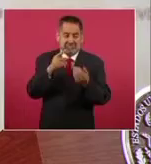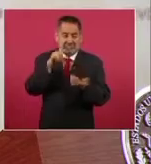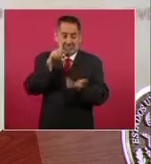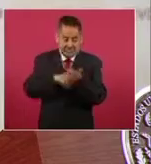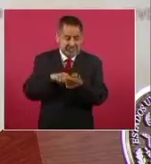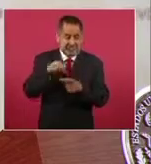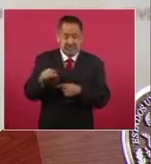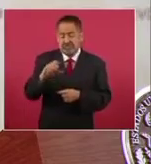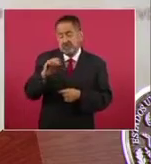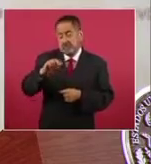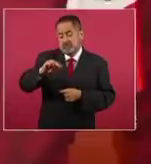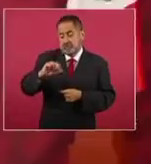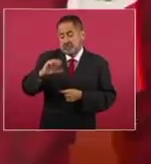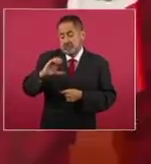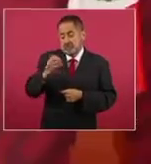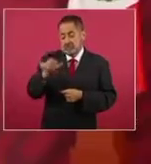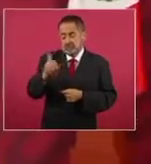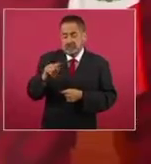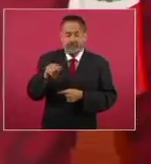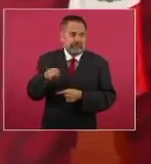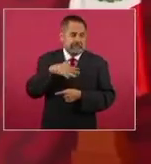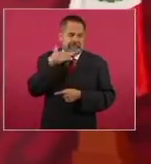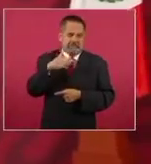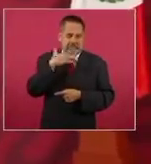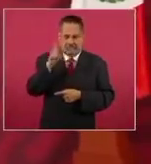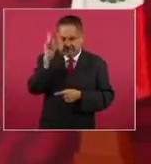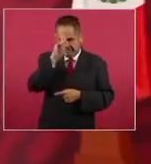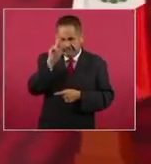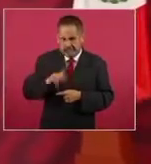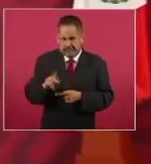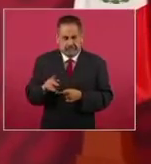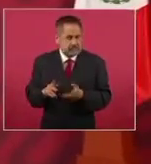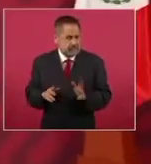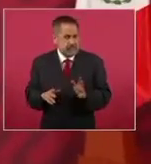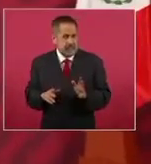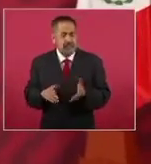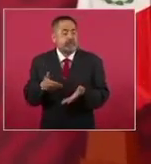el CONACYT y qué se ha hecho ahora,